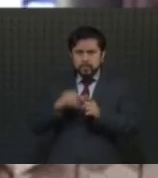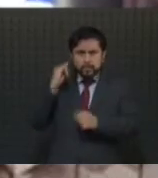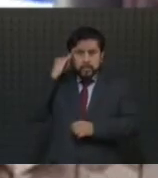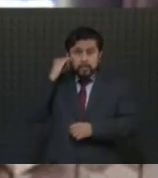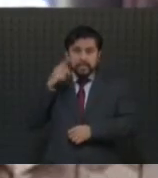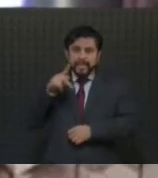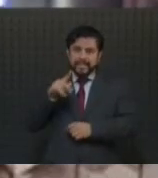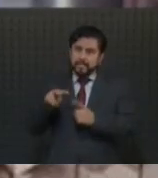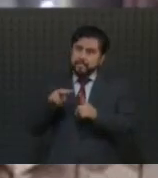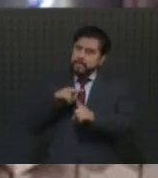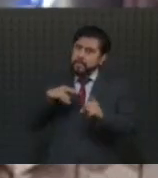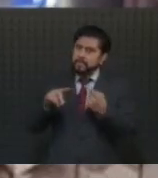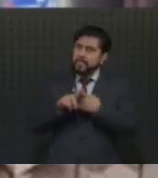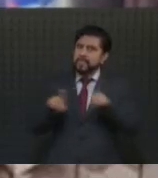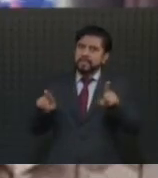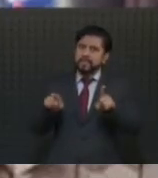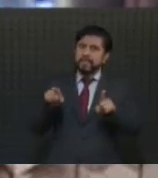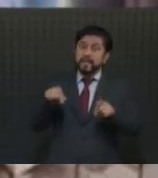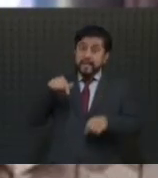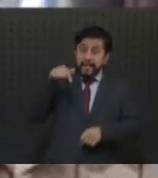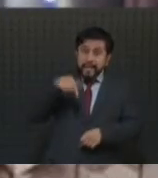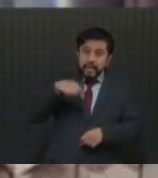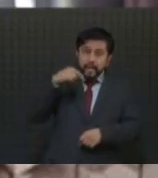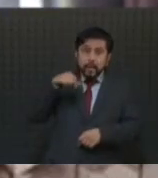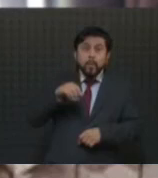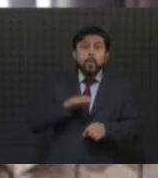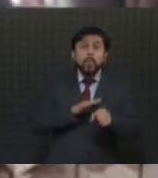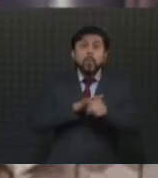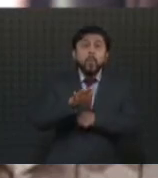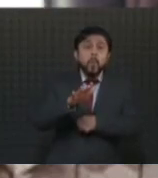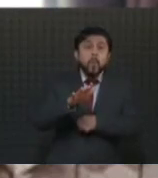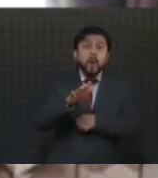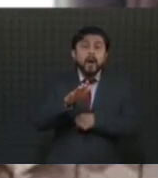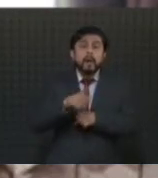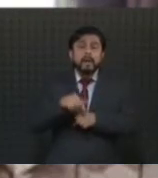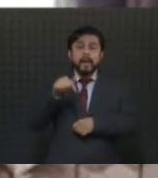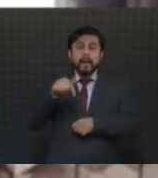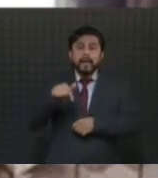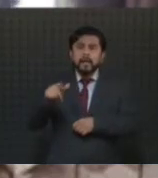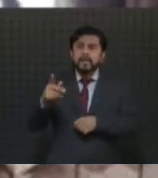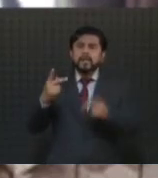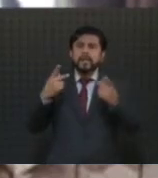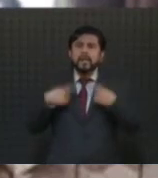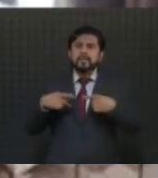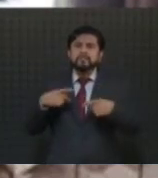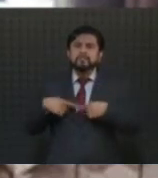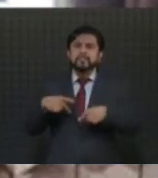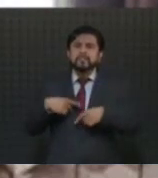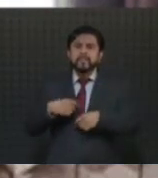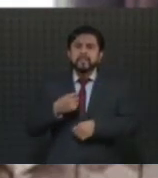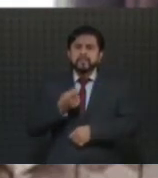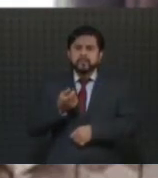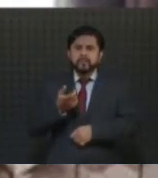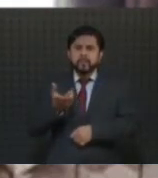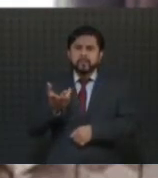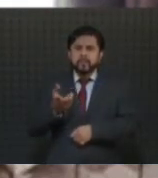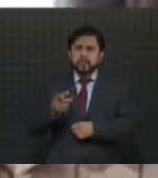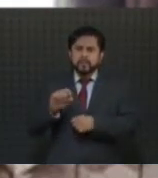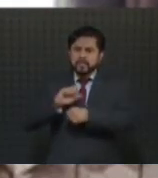que en realidad pues llegó un europeo a América que hizo un